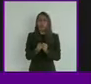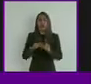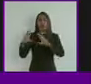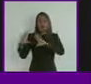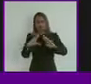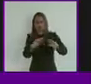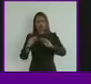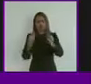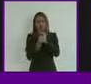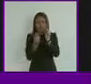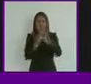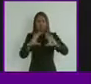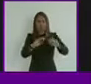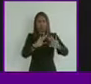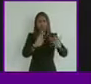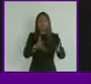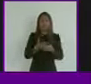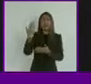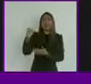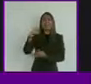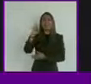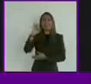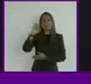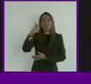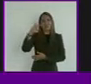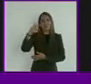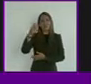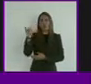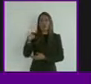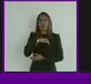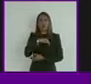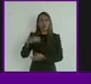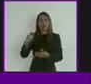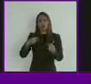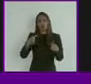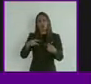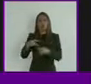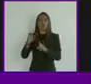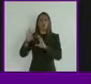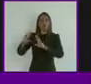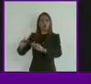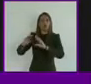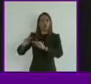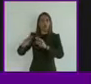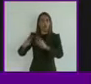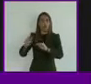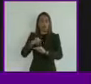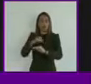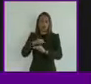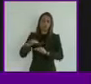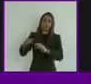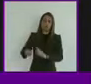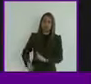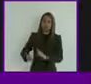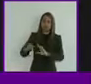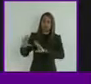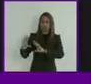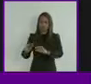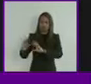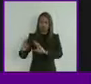formar, y aquí Diego no me dejará mentir, con el curso de los brigadistas que damos nosotros concretamente, los capacitamos y los formamos, pero